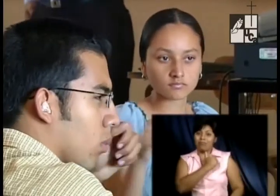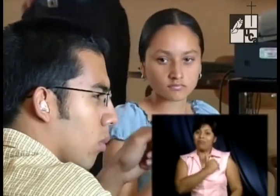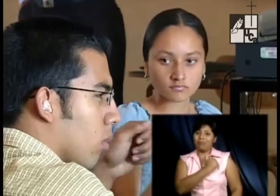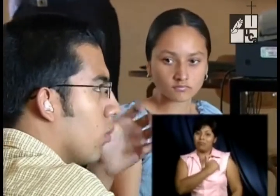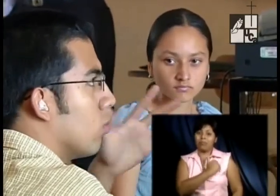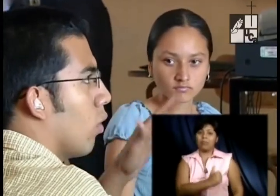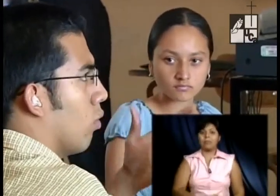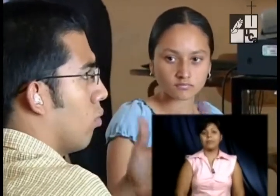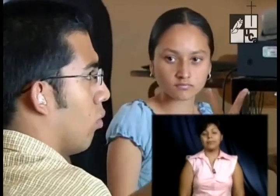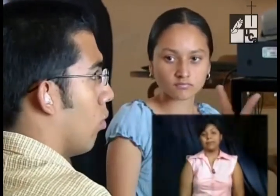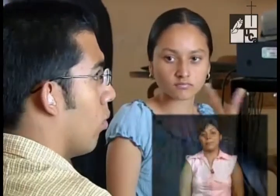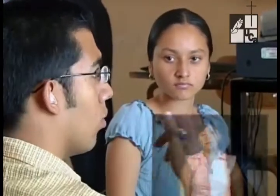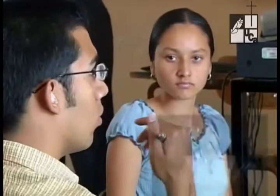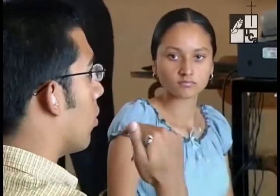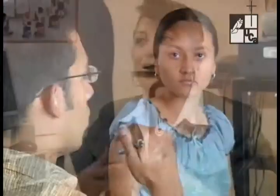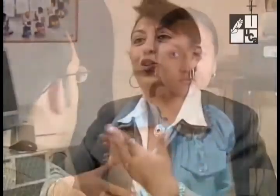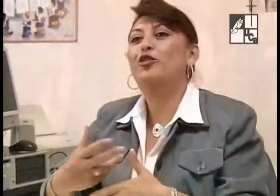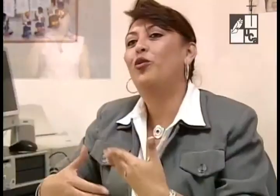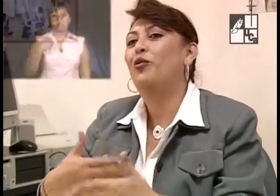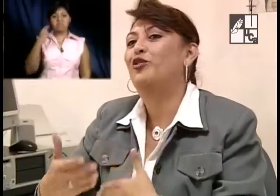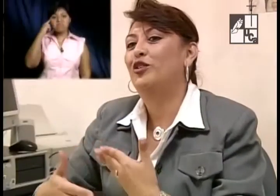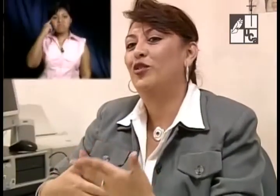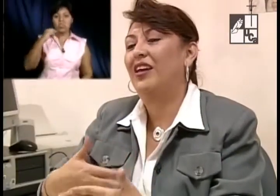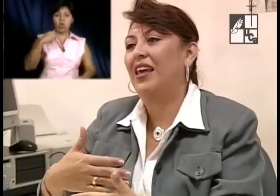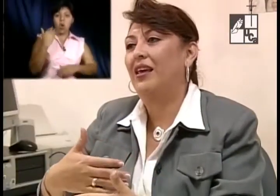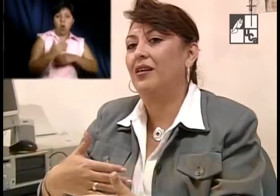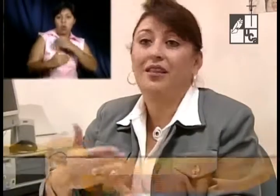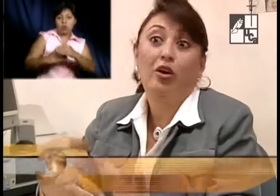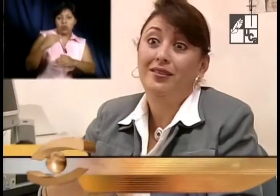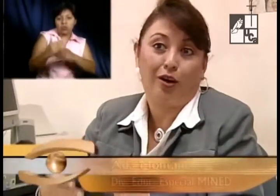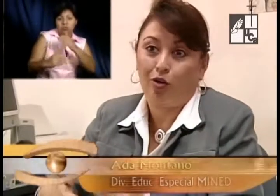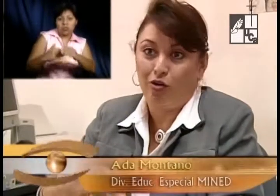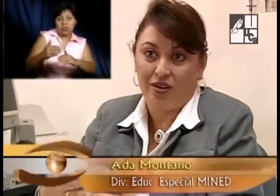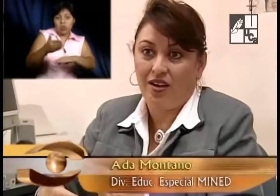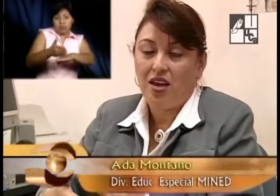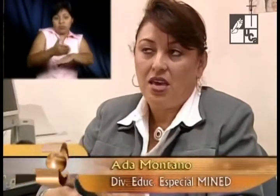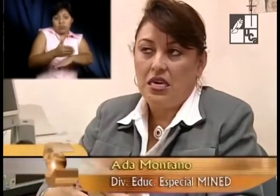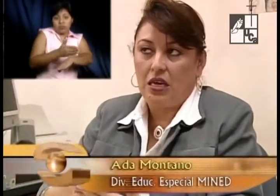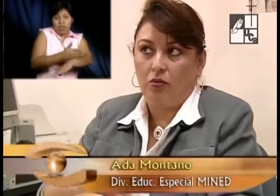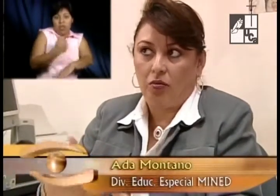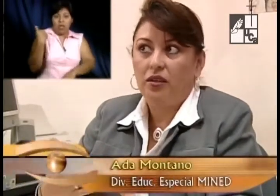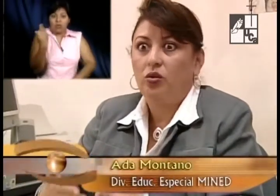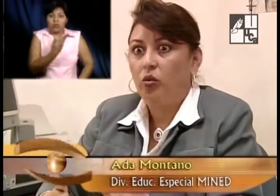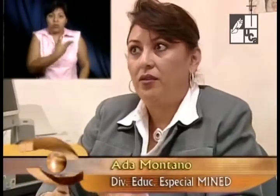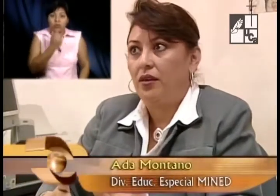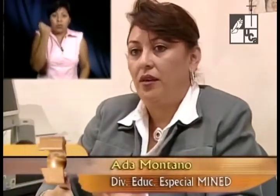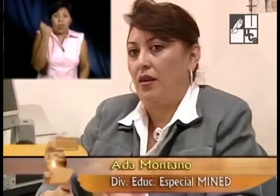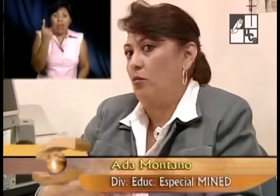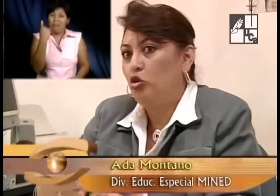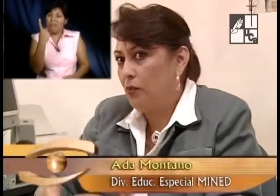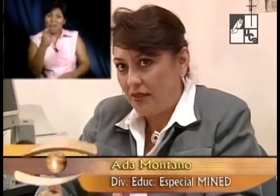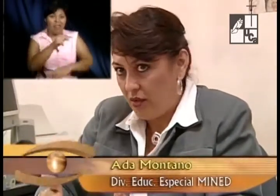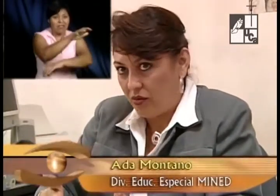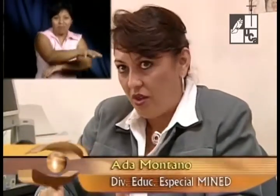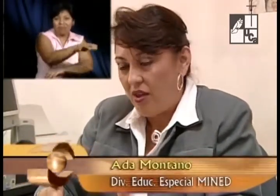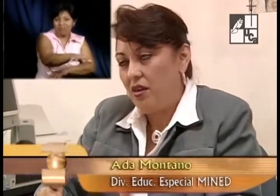Estado se ve ante nuevos retos. Yo creo que esto es un proceso que estamos en desarrollo, ¿verdad? Y que nos vamos a ir dando cuenta que